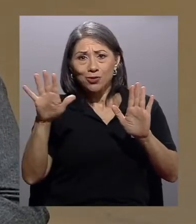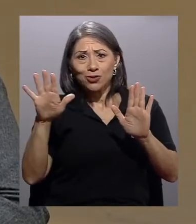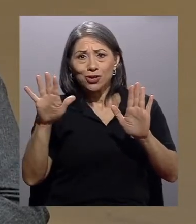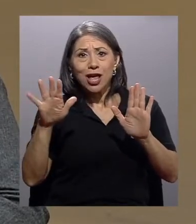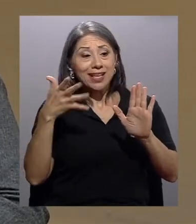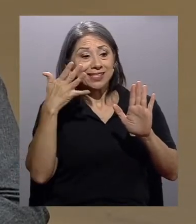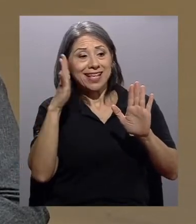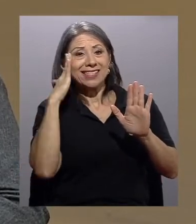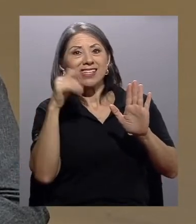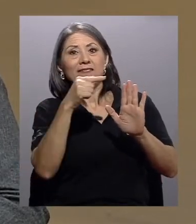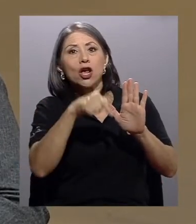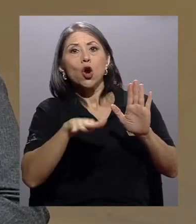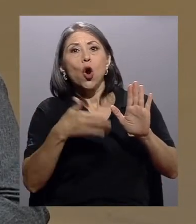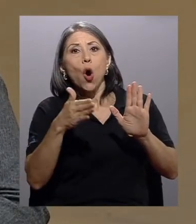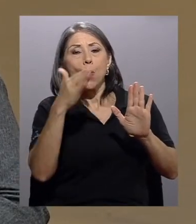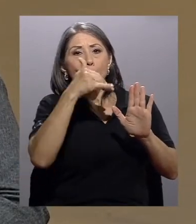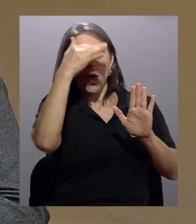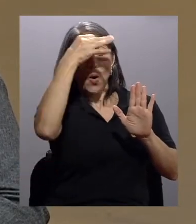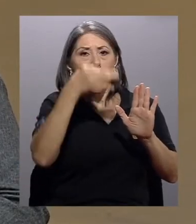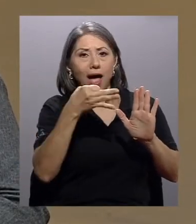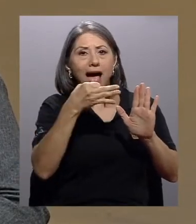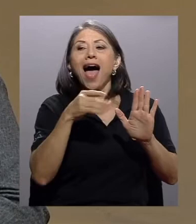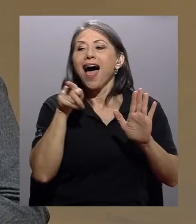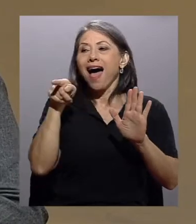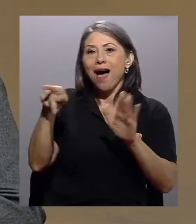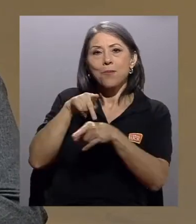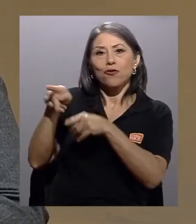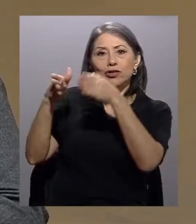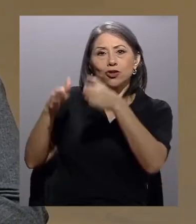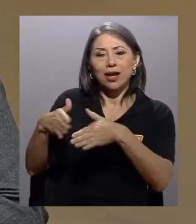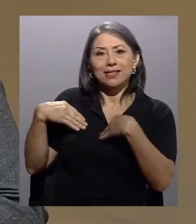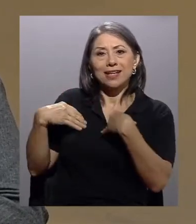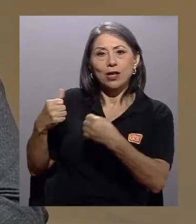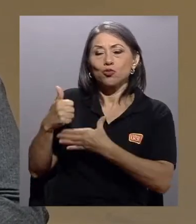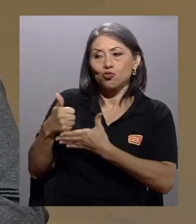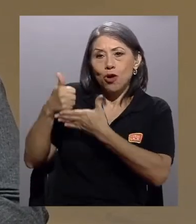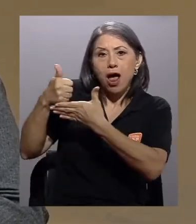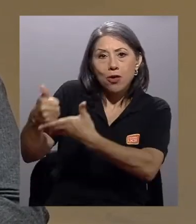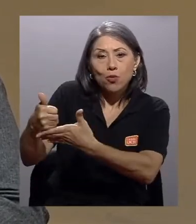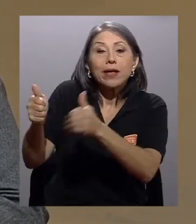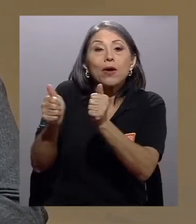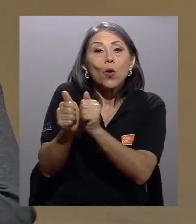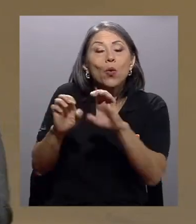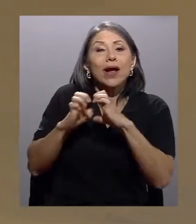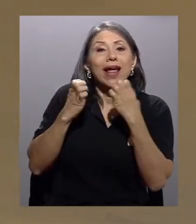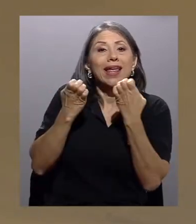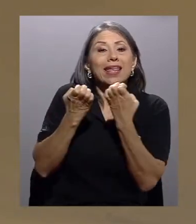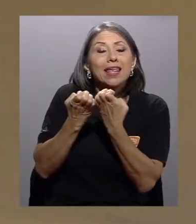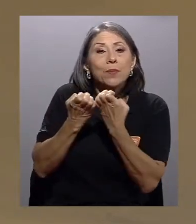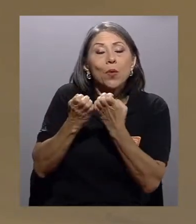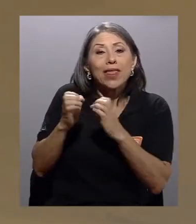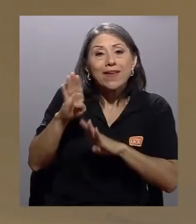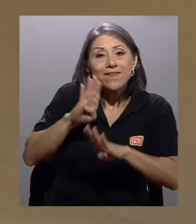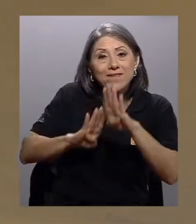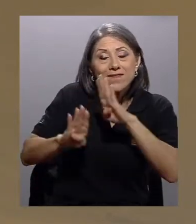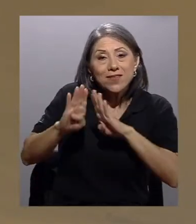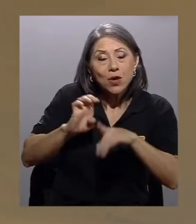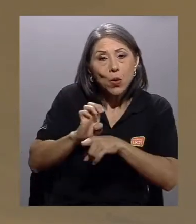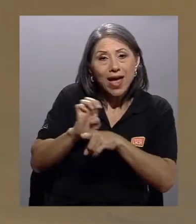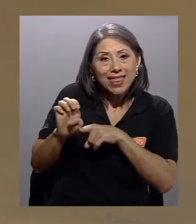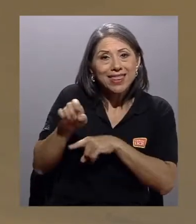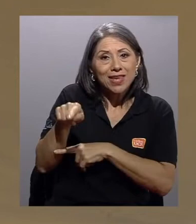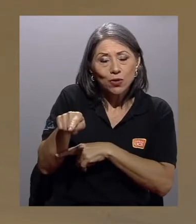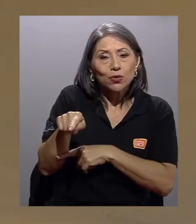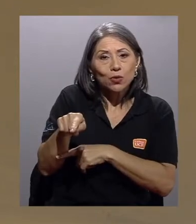a los profesionales de la salud a tomar decisiones junto con un equipo de bioéticos un